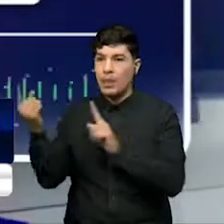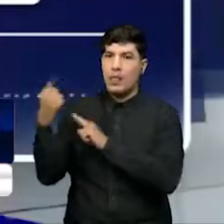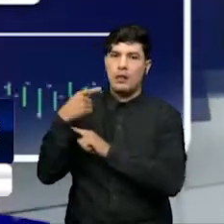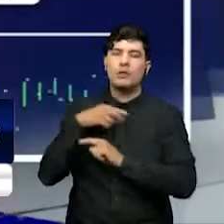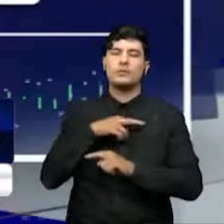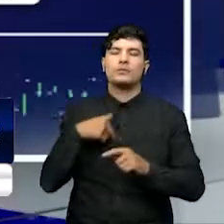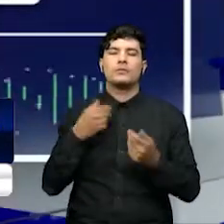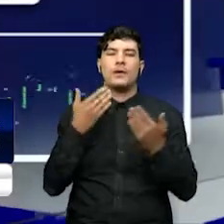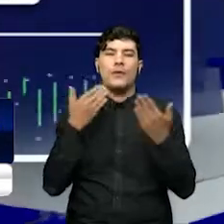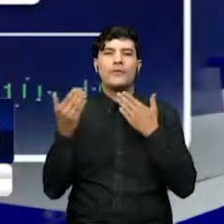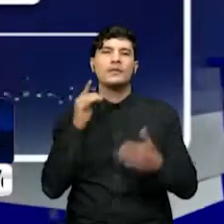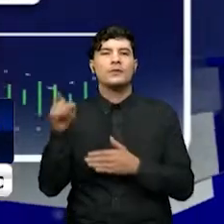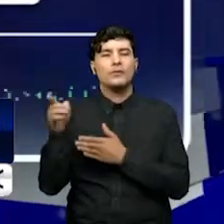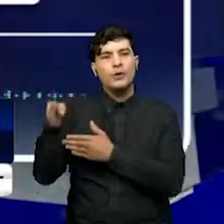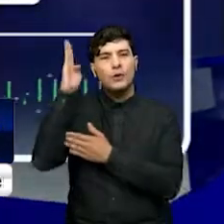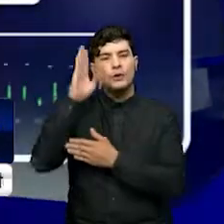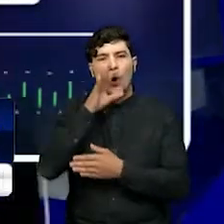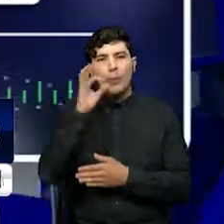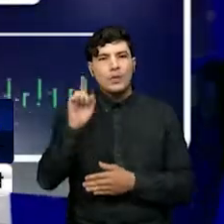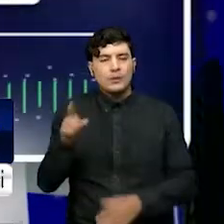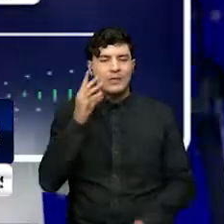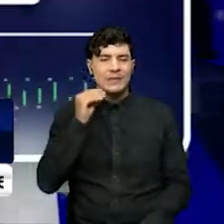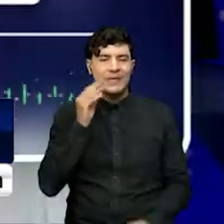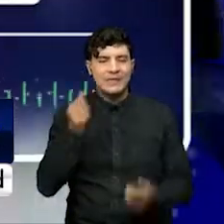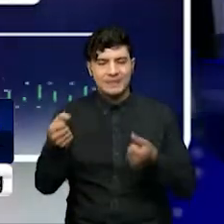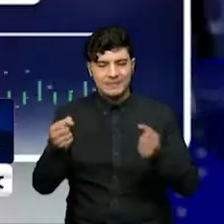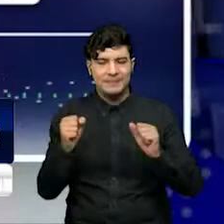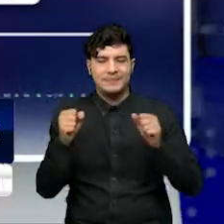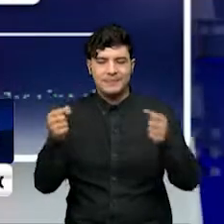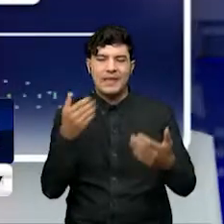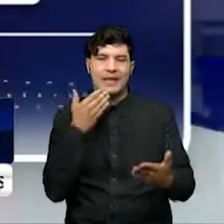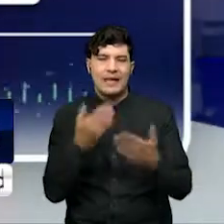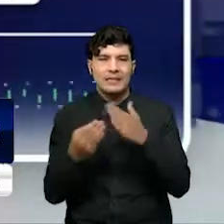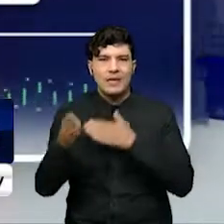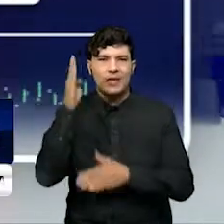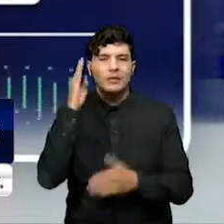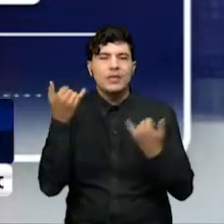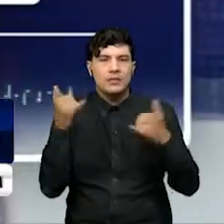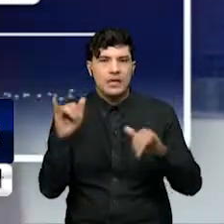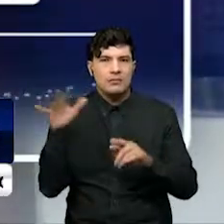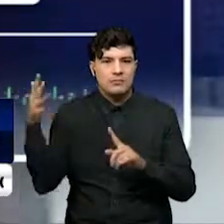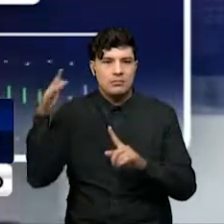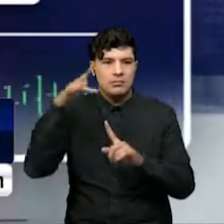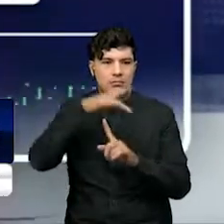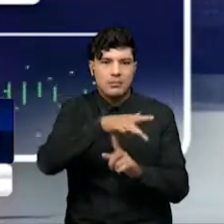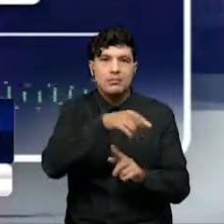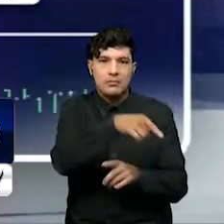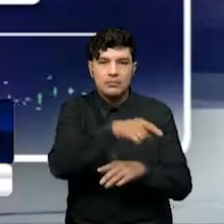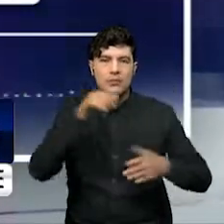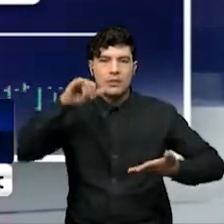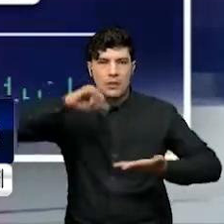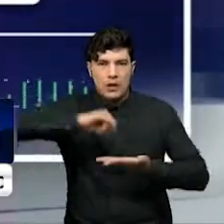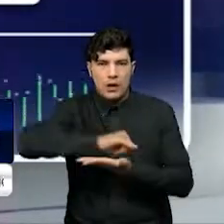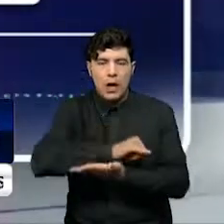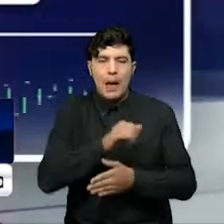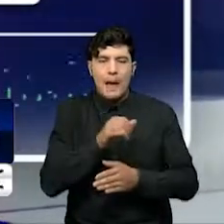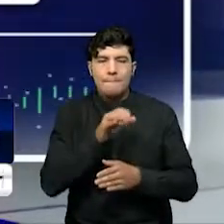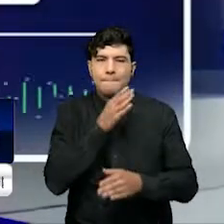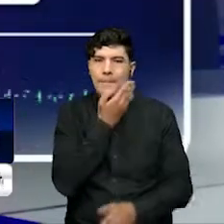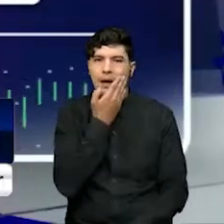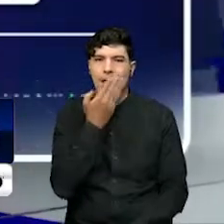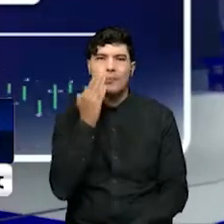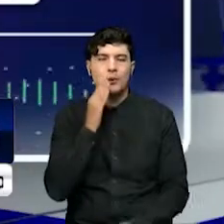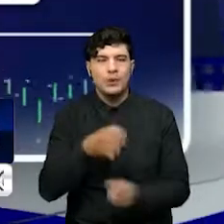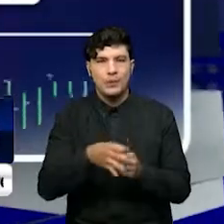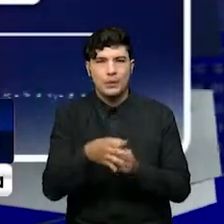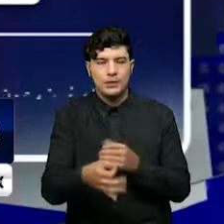del piloto, que de emergencia se obligó a llegar al aeropuerto de Barbosa y hacer un